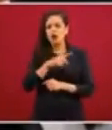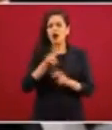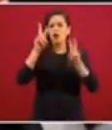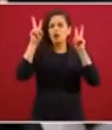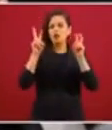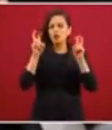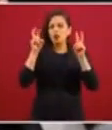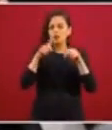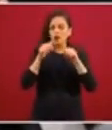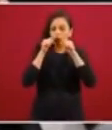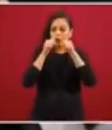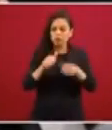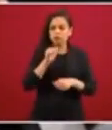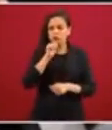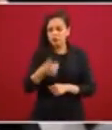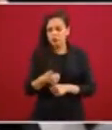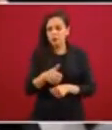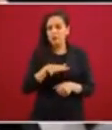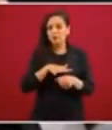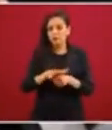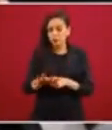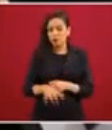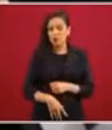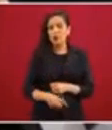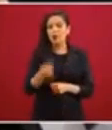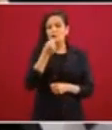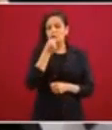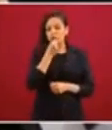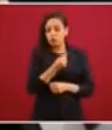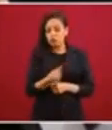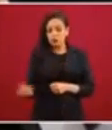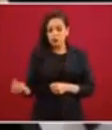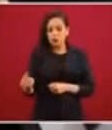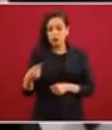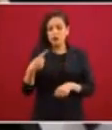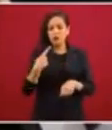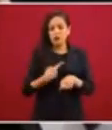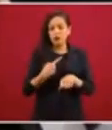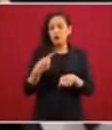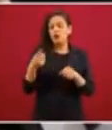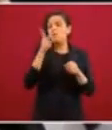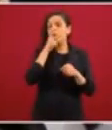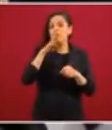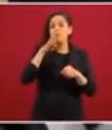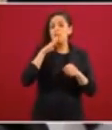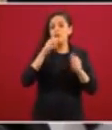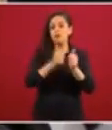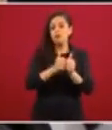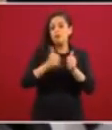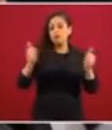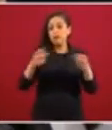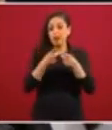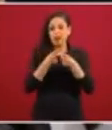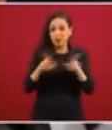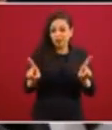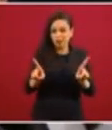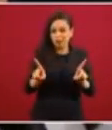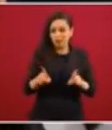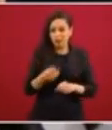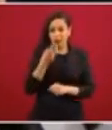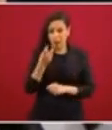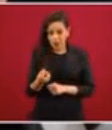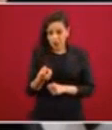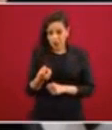es la situación de los niños de papás divorciados. ¿Qué pasa en estos casos cuando los niños están